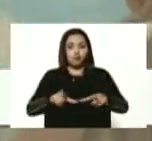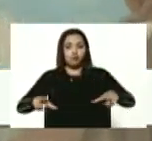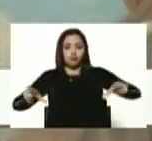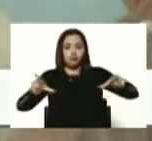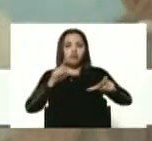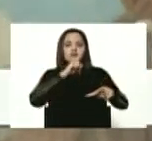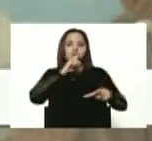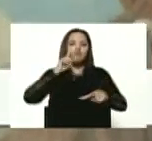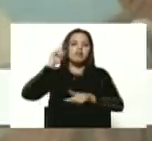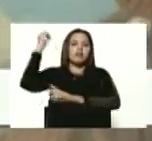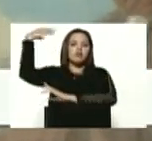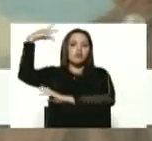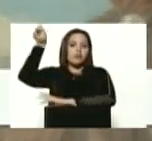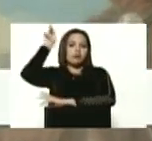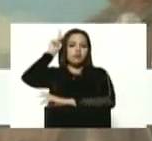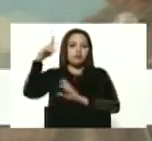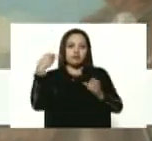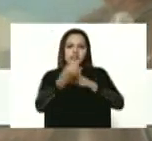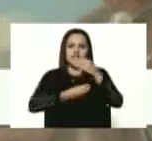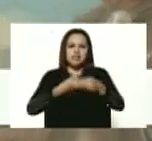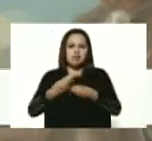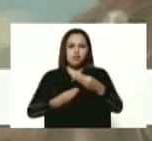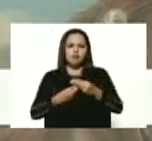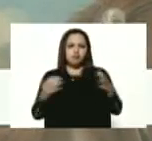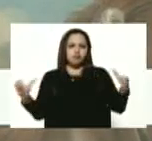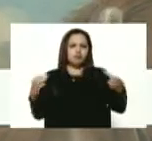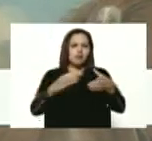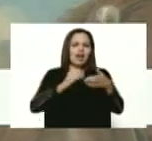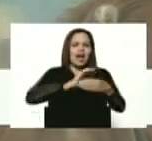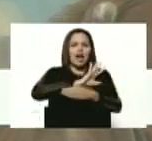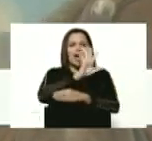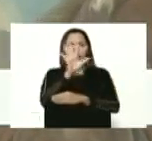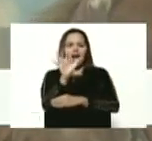Perú hicimos la cumbre del ALBA.